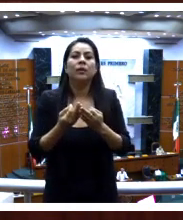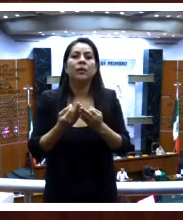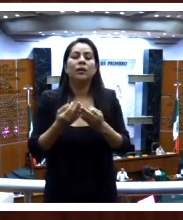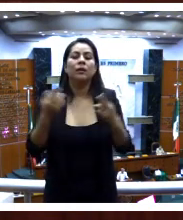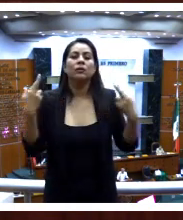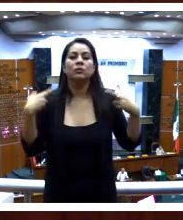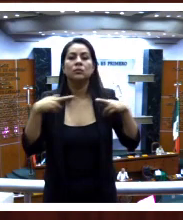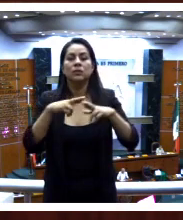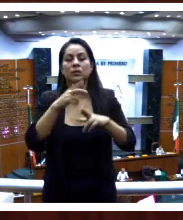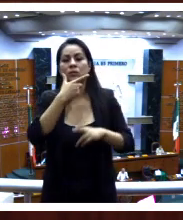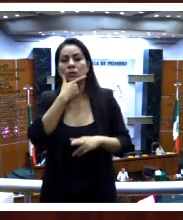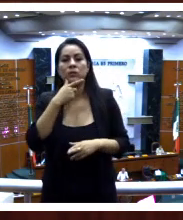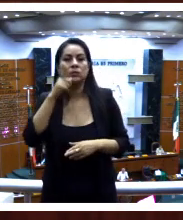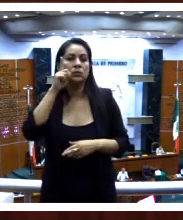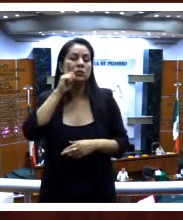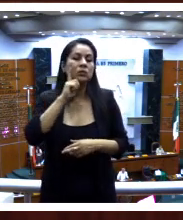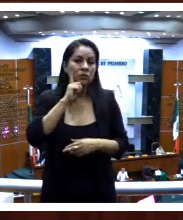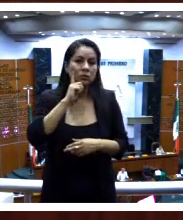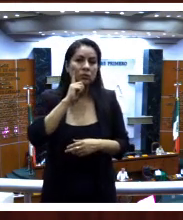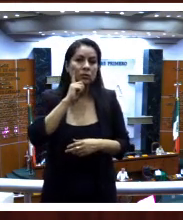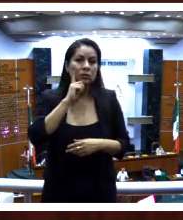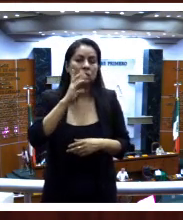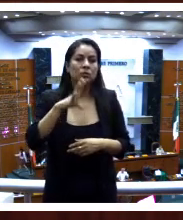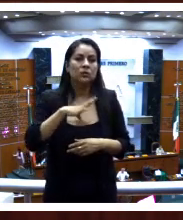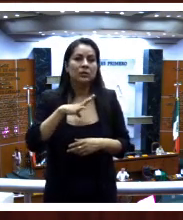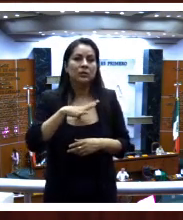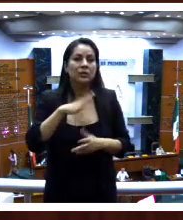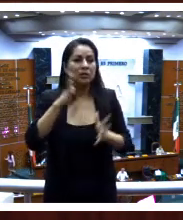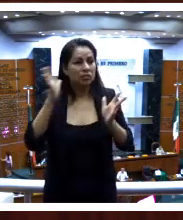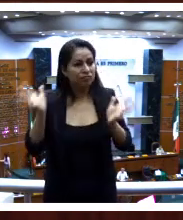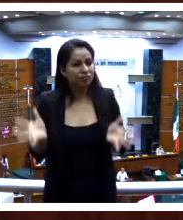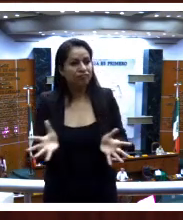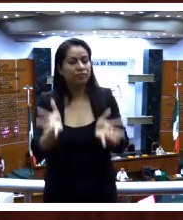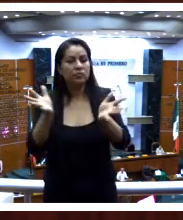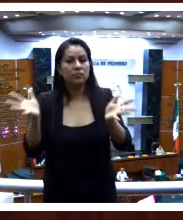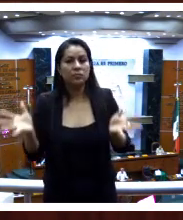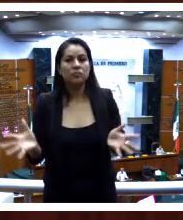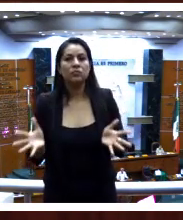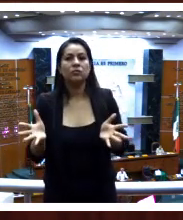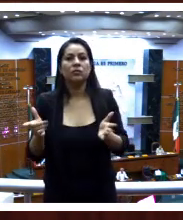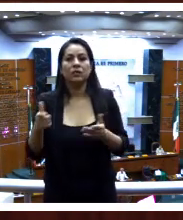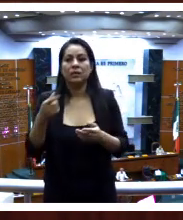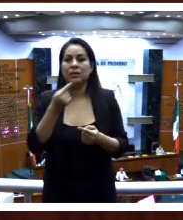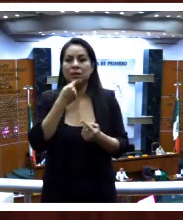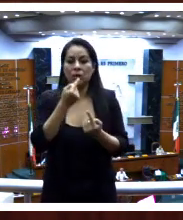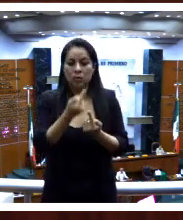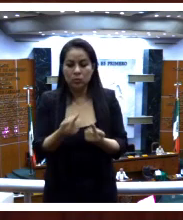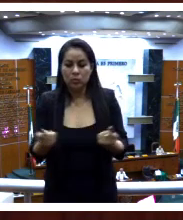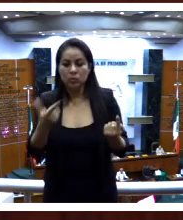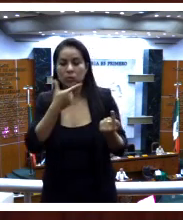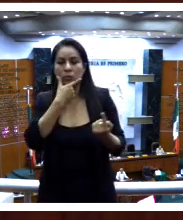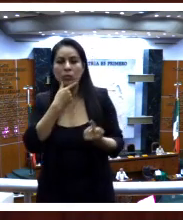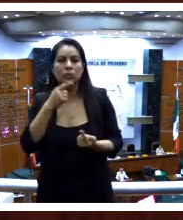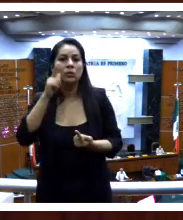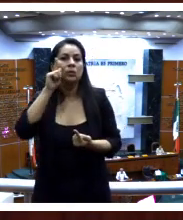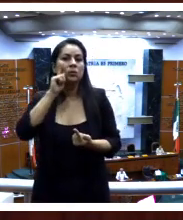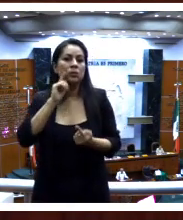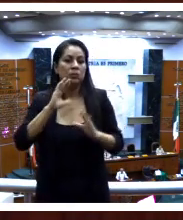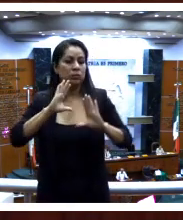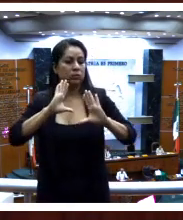las maestras, los maestros tienen que fomentar entre las niñas y los niños